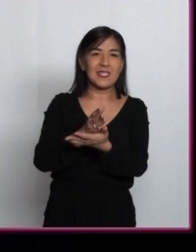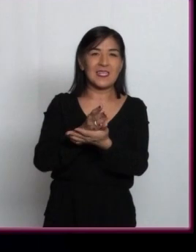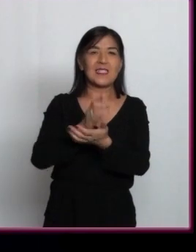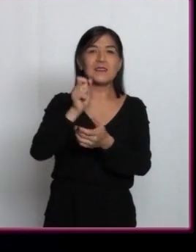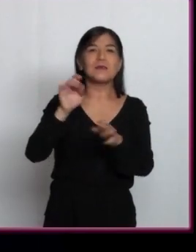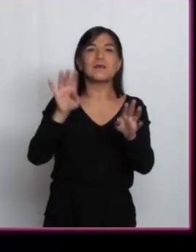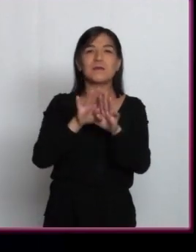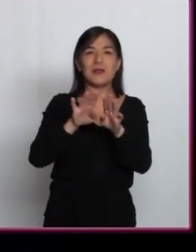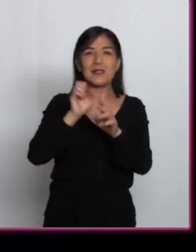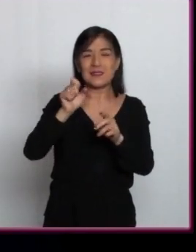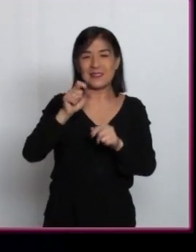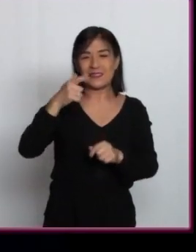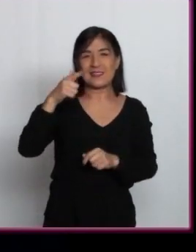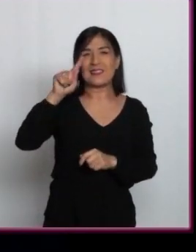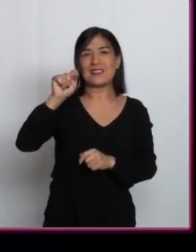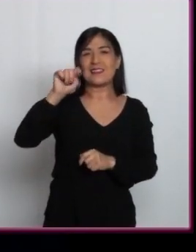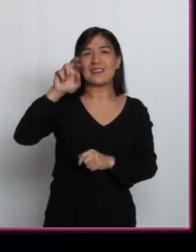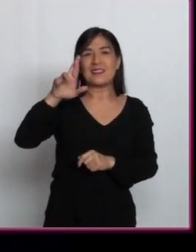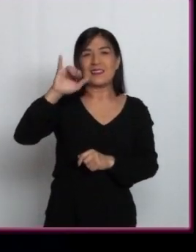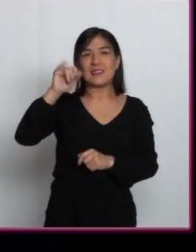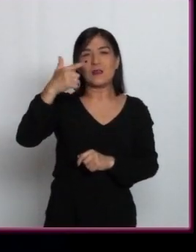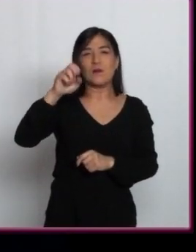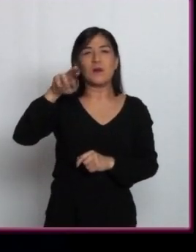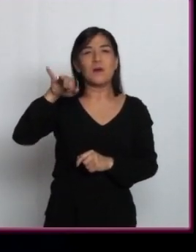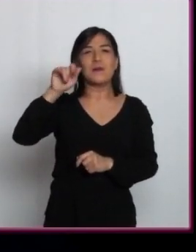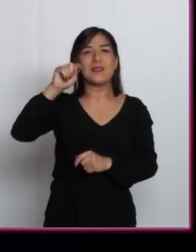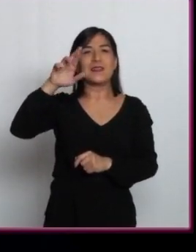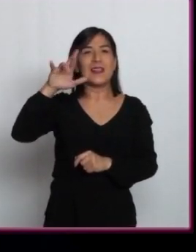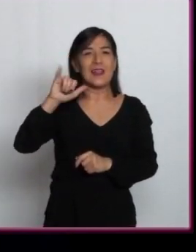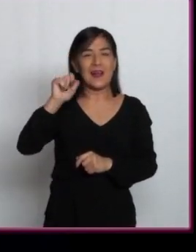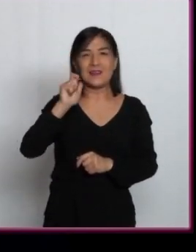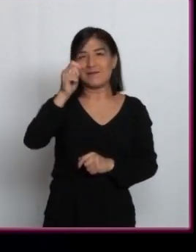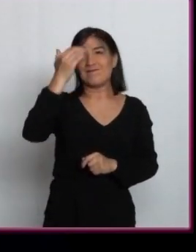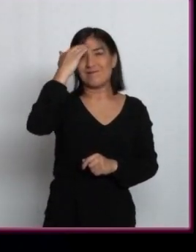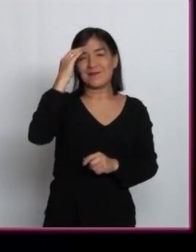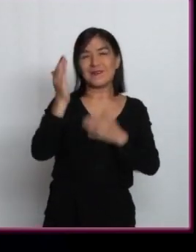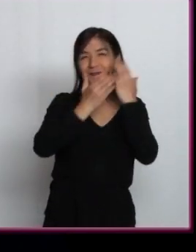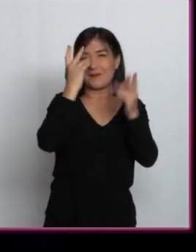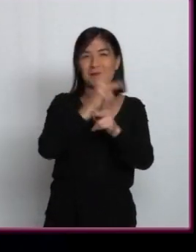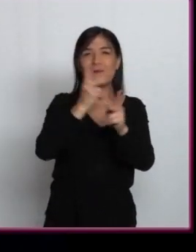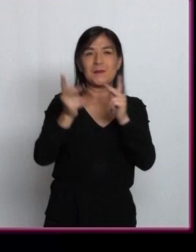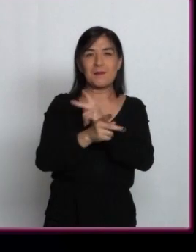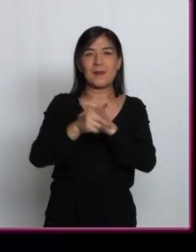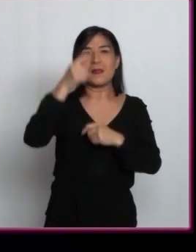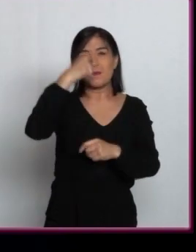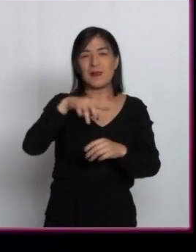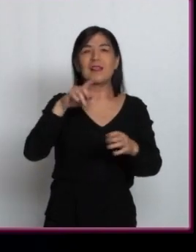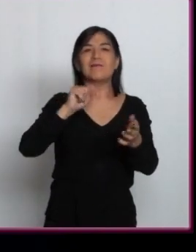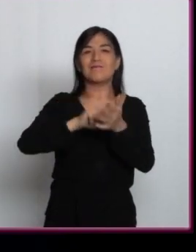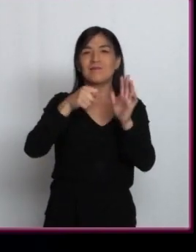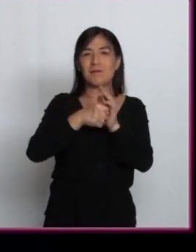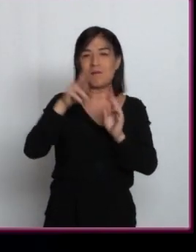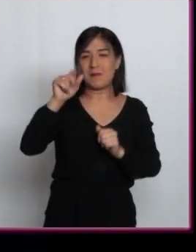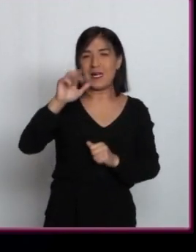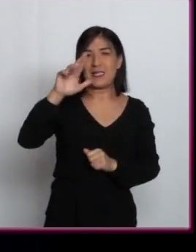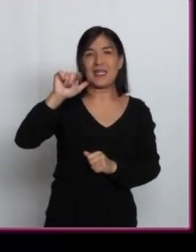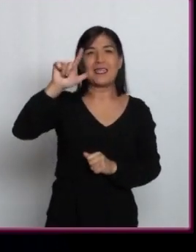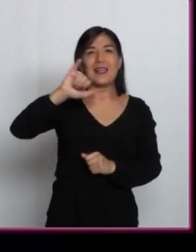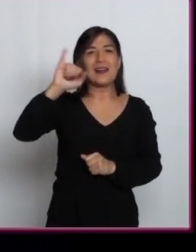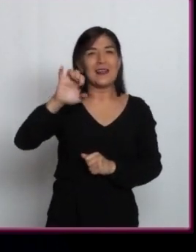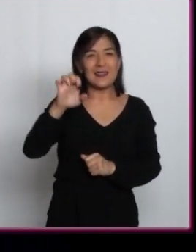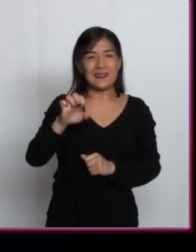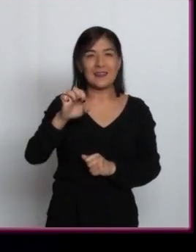trigonometría. La trigonometría que conocemos desde la prepa. Es una técnica que se llama paralaje, en la